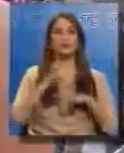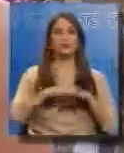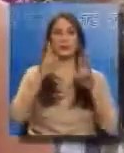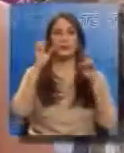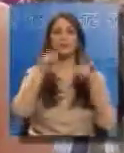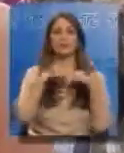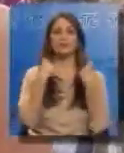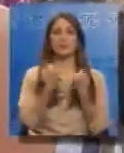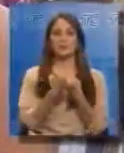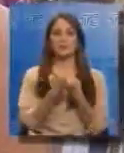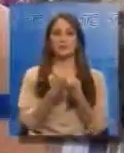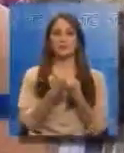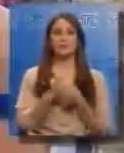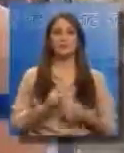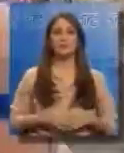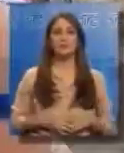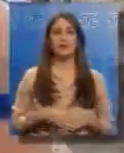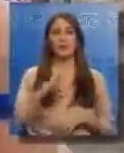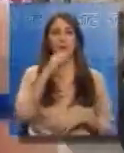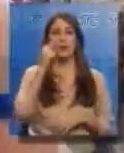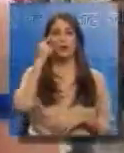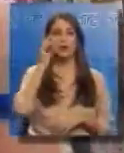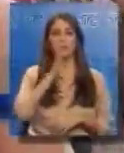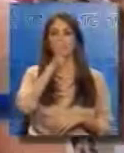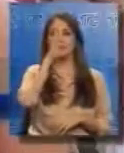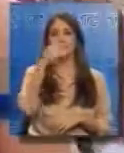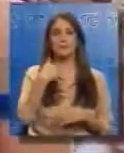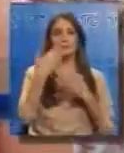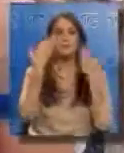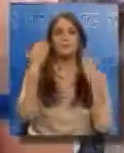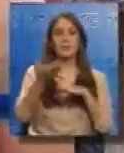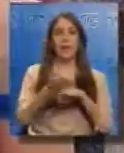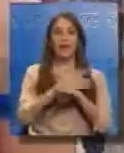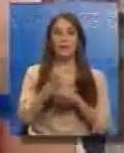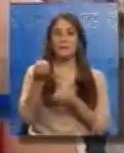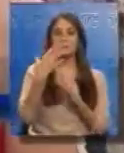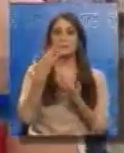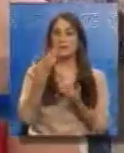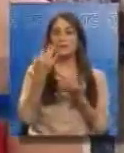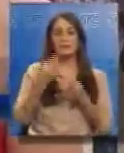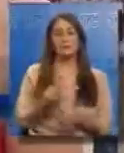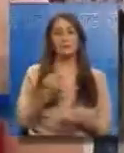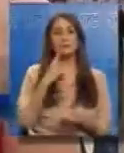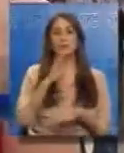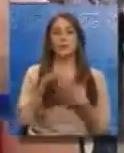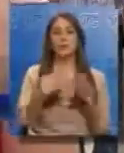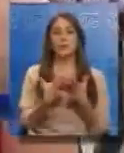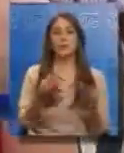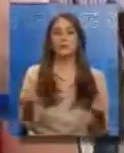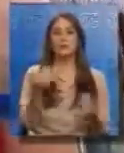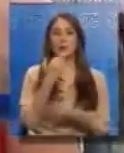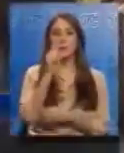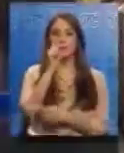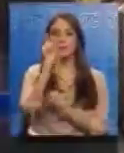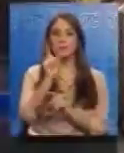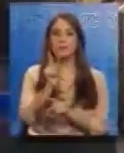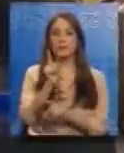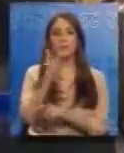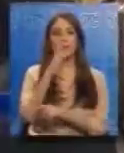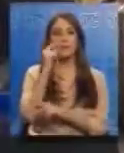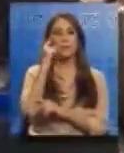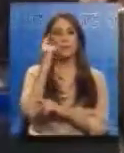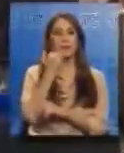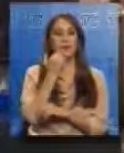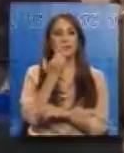social. Siempre hay temas que el presidente los prioriza, que no conocemos de antemano, entonces estamos listos para resolver cualquier inquietud del presidente. Y